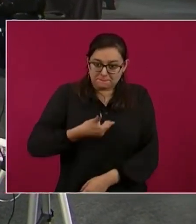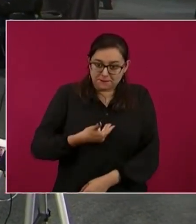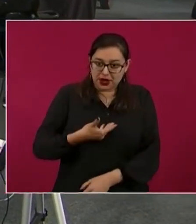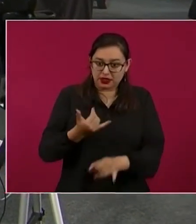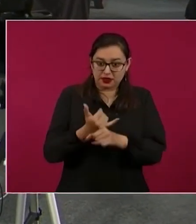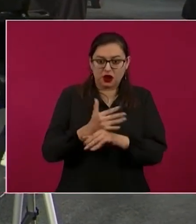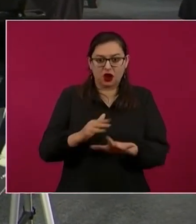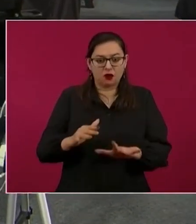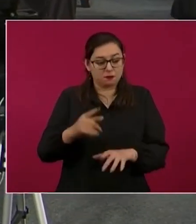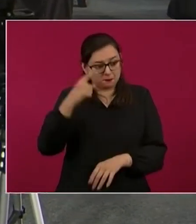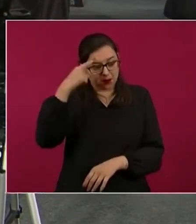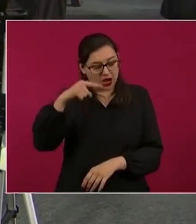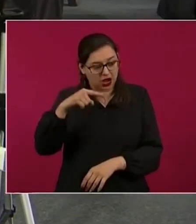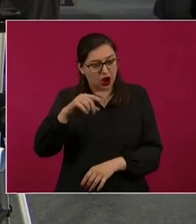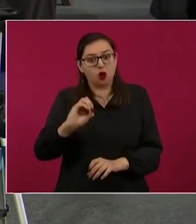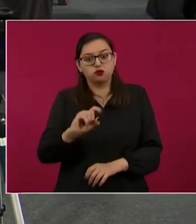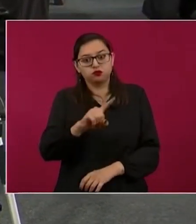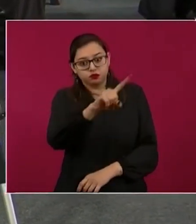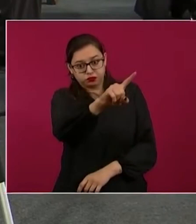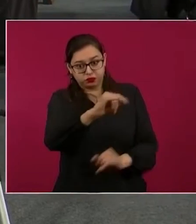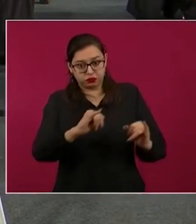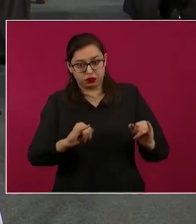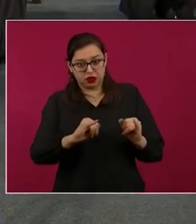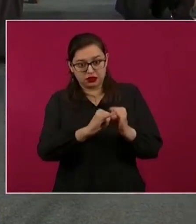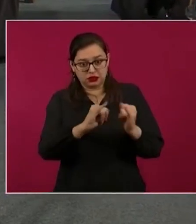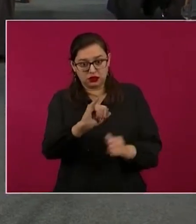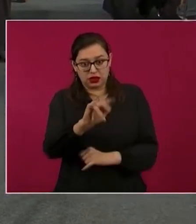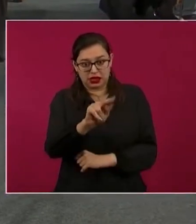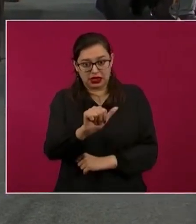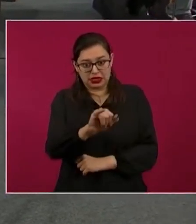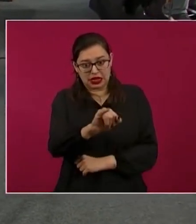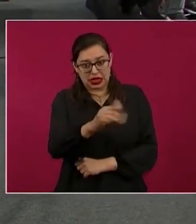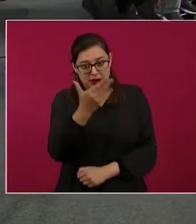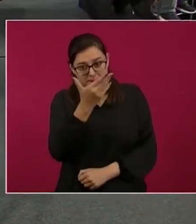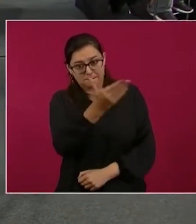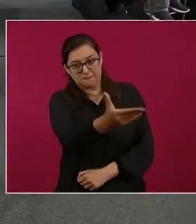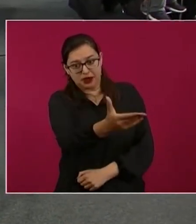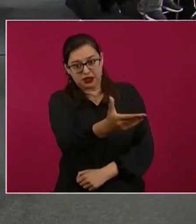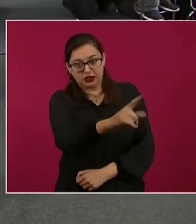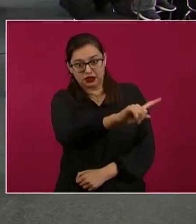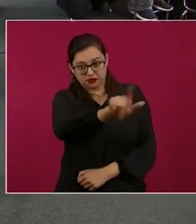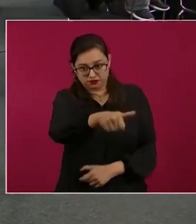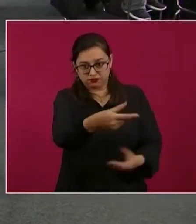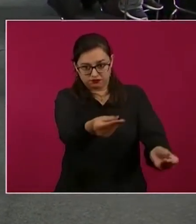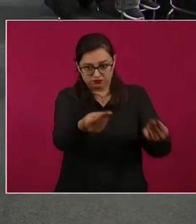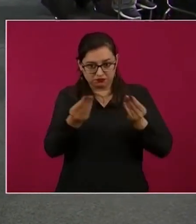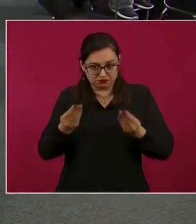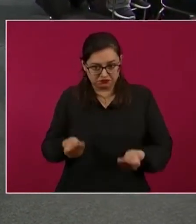transparencia y me lo traen aquí,